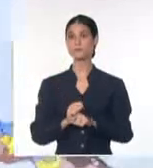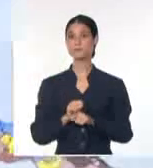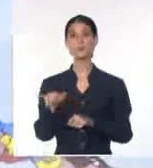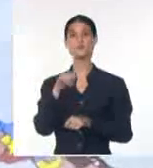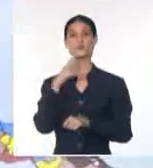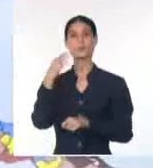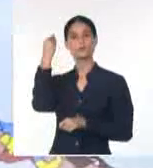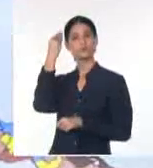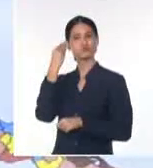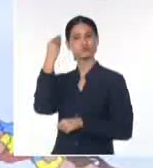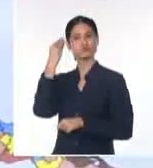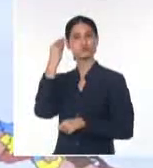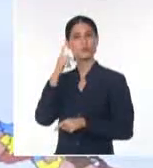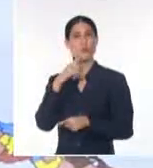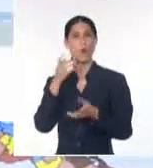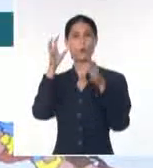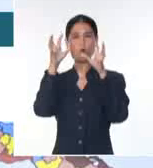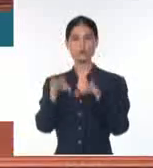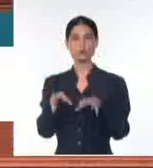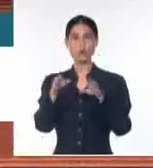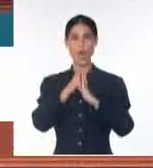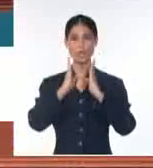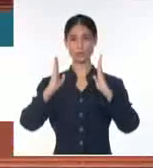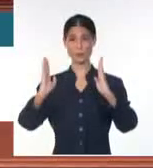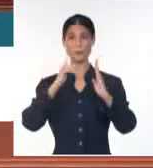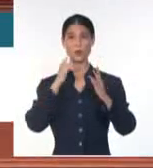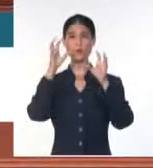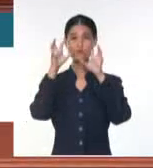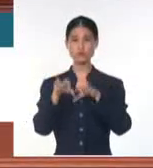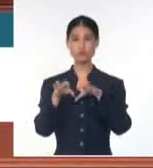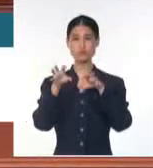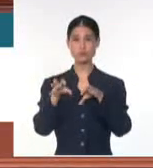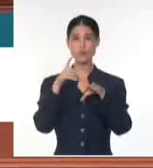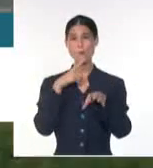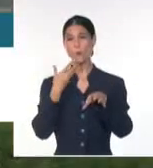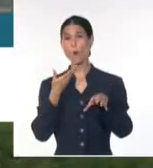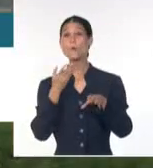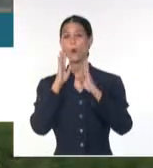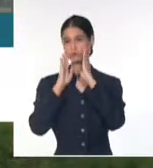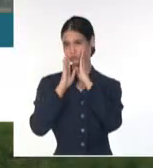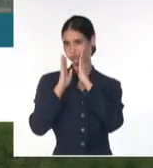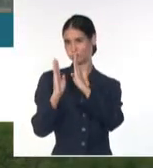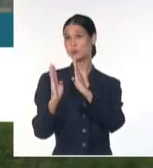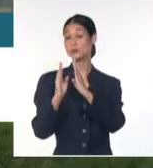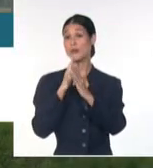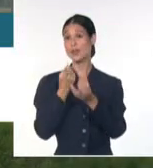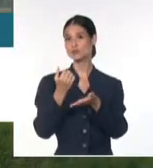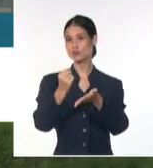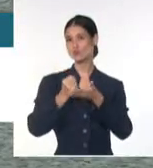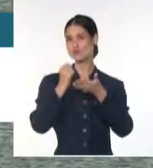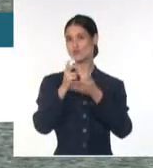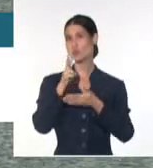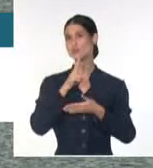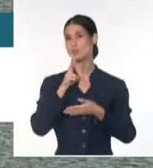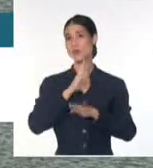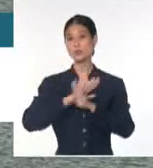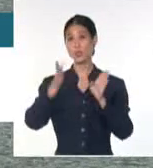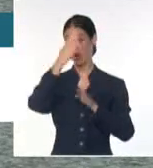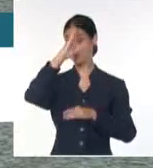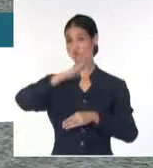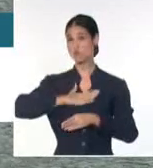comportamiento lluvioso en la actual temporada igualmente fue centro de atención. Cuba reporta en estos momentos un